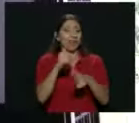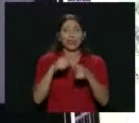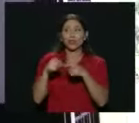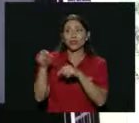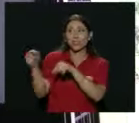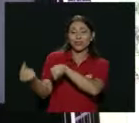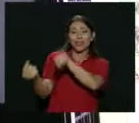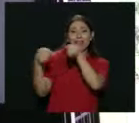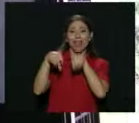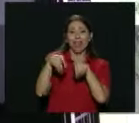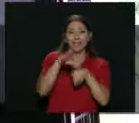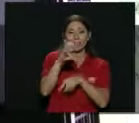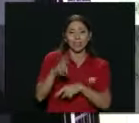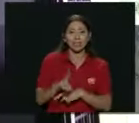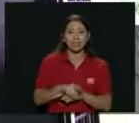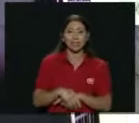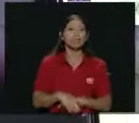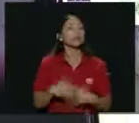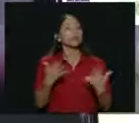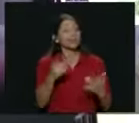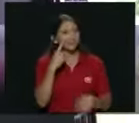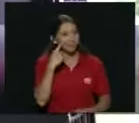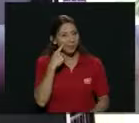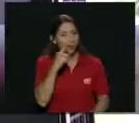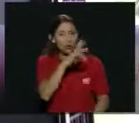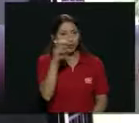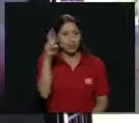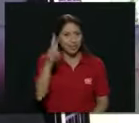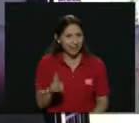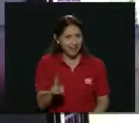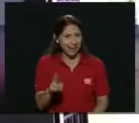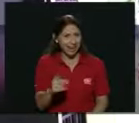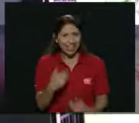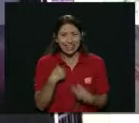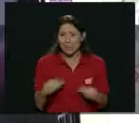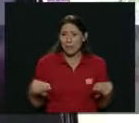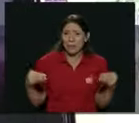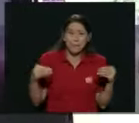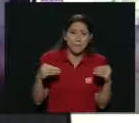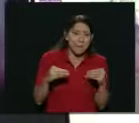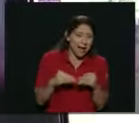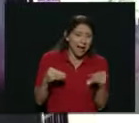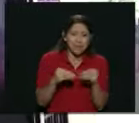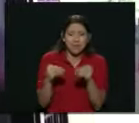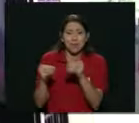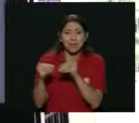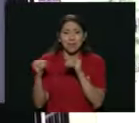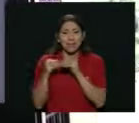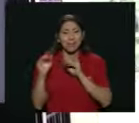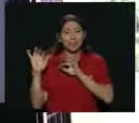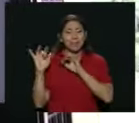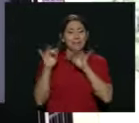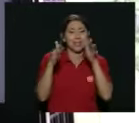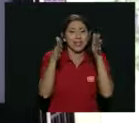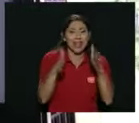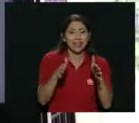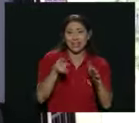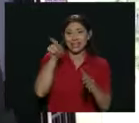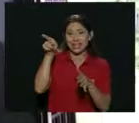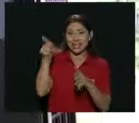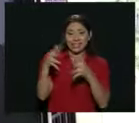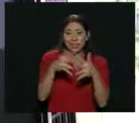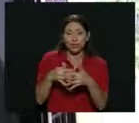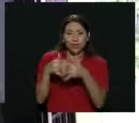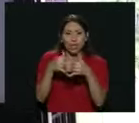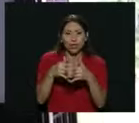Si bien es cierto el caso de Costa Rica no es de los países centroamericanos el que tiene mayor cantidad de migrantes en Estados Unidos, sí hay una